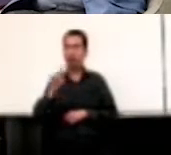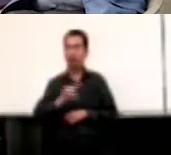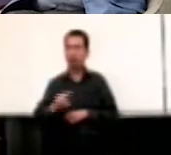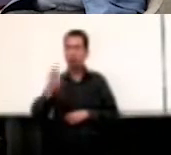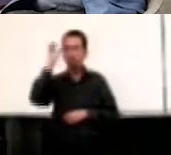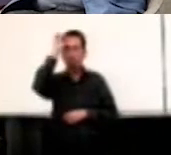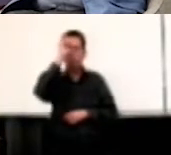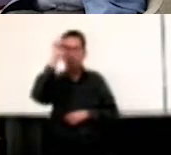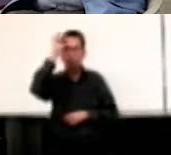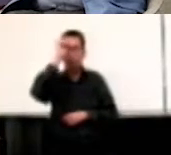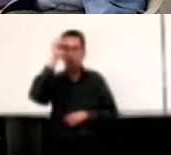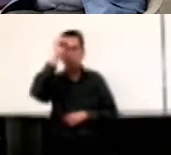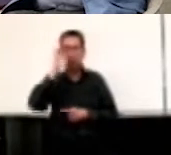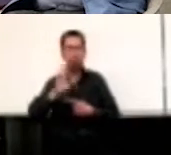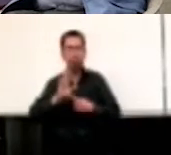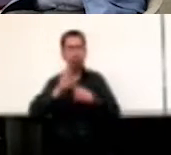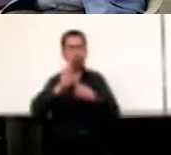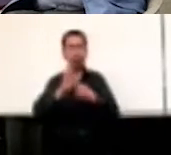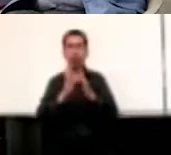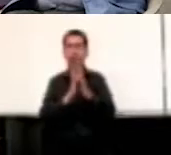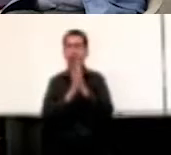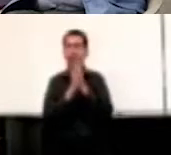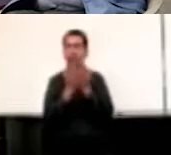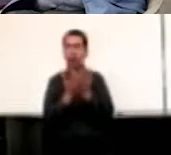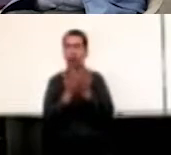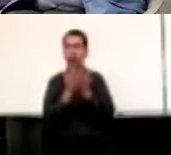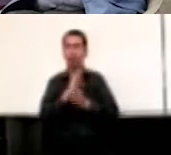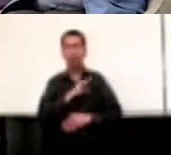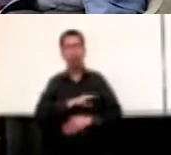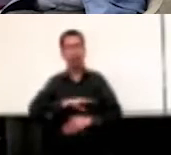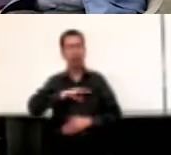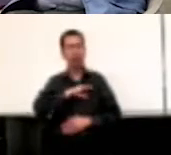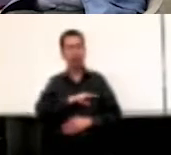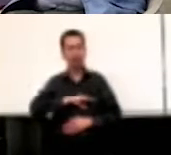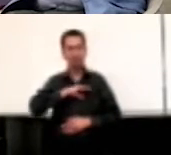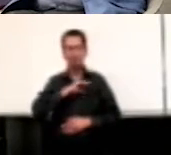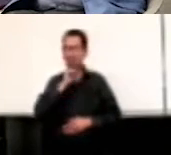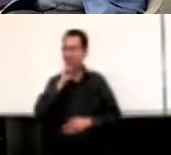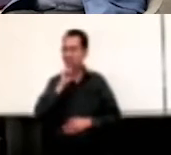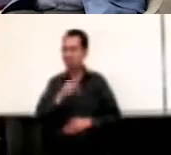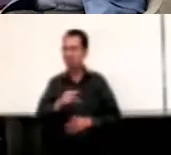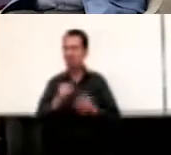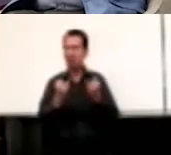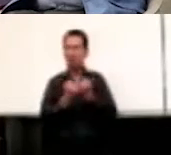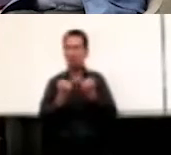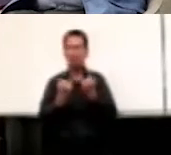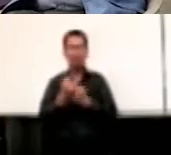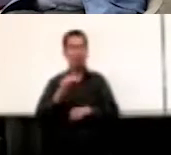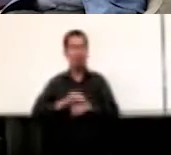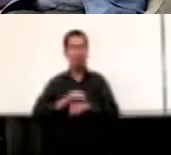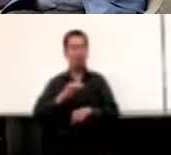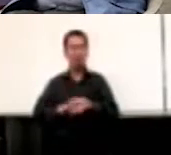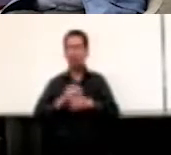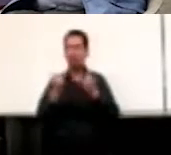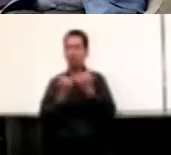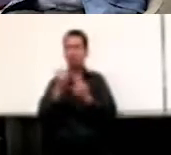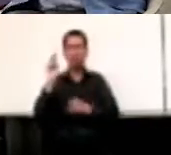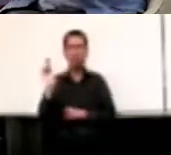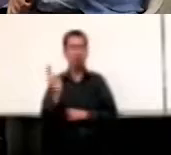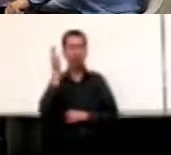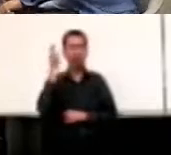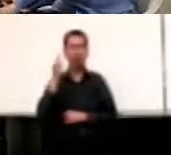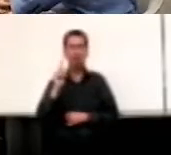comentarios de presentación de su obra. No sean antes, pues felicitarlo también como colega del cuerpo académico al